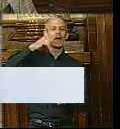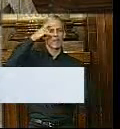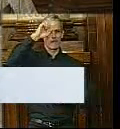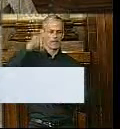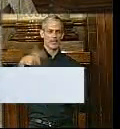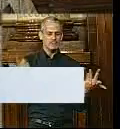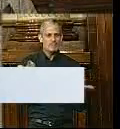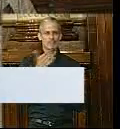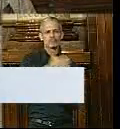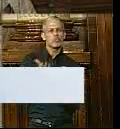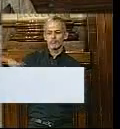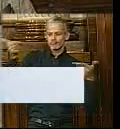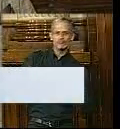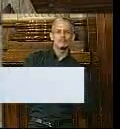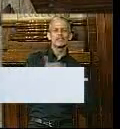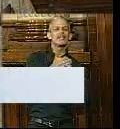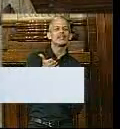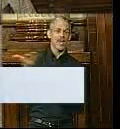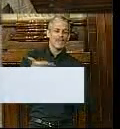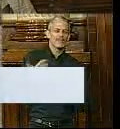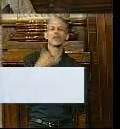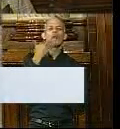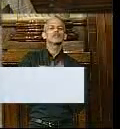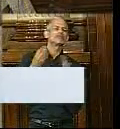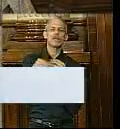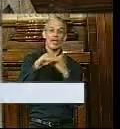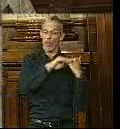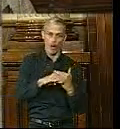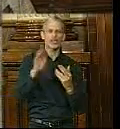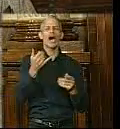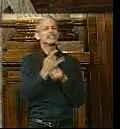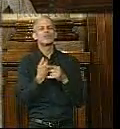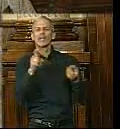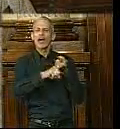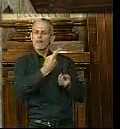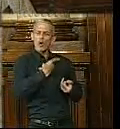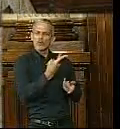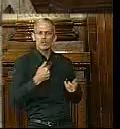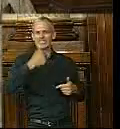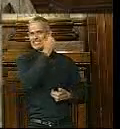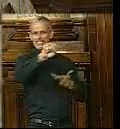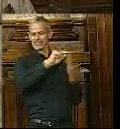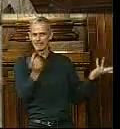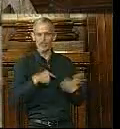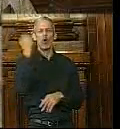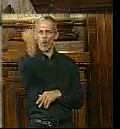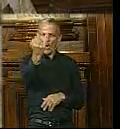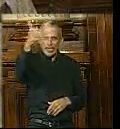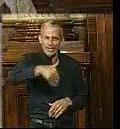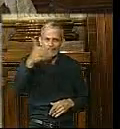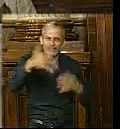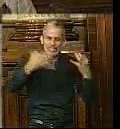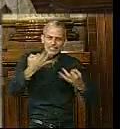compartiendo con otra invitada para hablar de igualdad. Siempre decimos con mi esposo, con José María, que hoy no está presente, el jueves que viene lo vamos